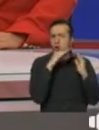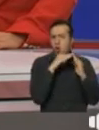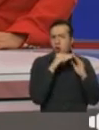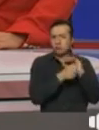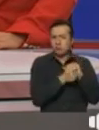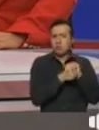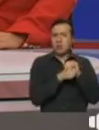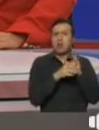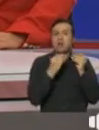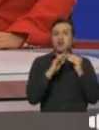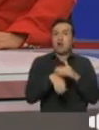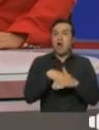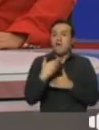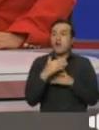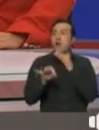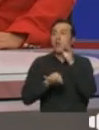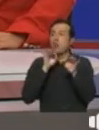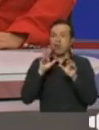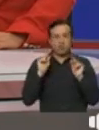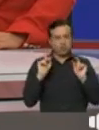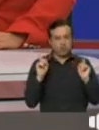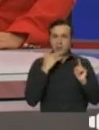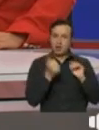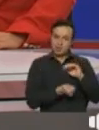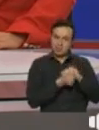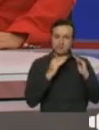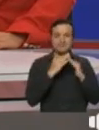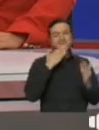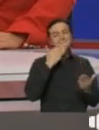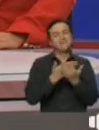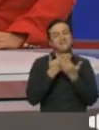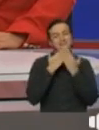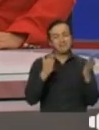de trabajadores quienes deban circular. Gracias a todos